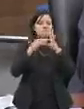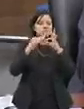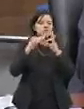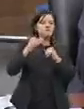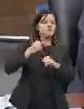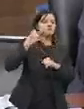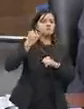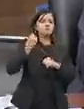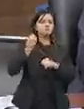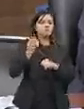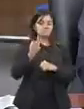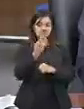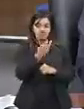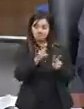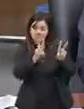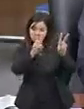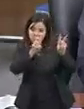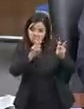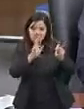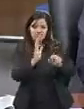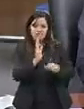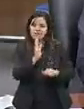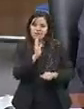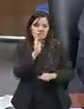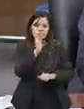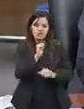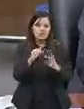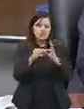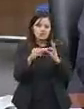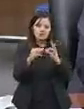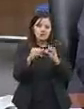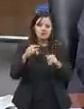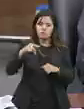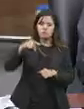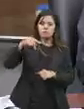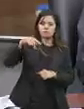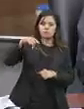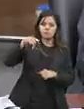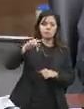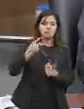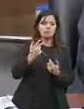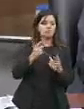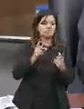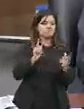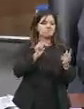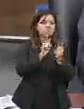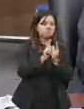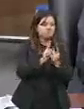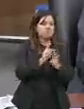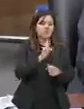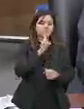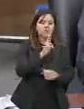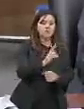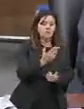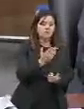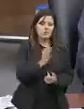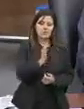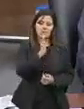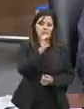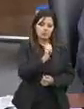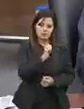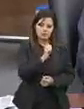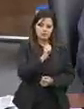por supuesto, no tendría derecho a ejercer el derecho de réplica en este modelo que se está